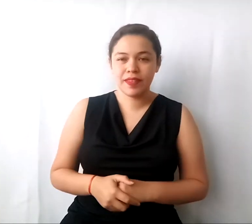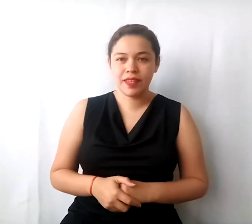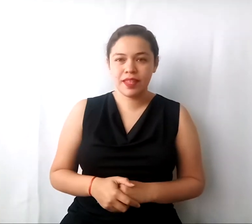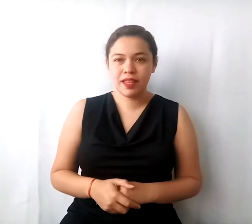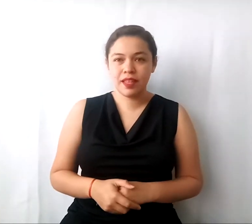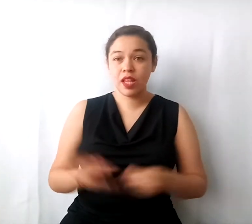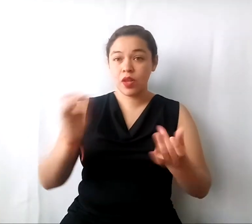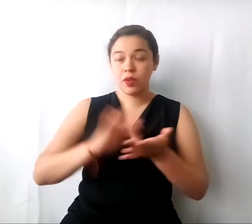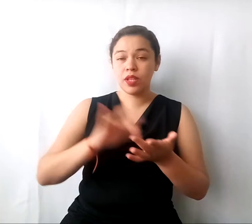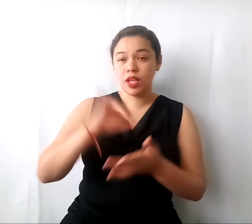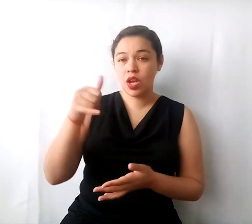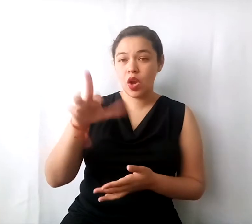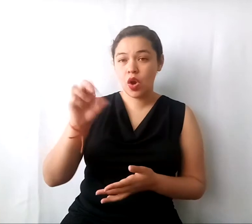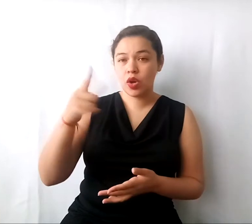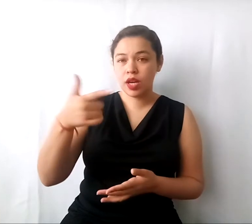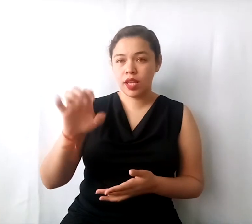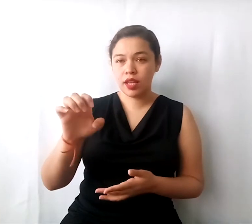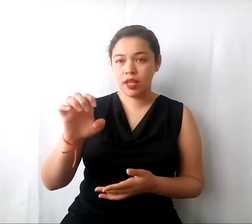Muchas gracias, Jorge.